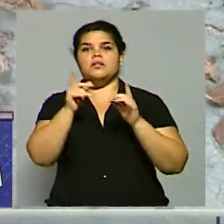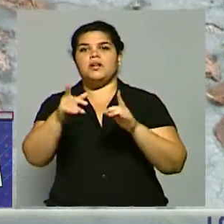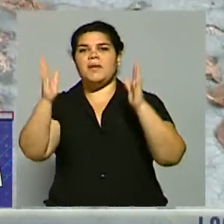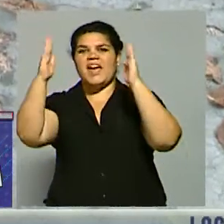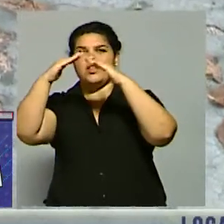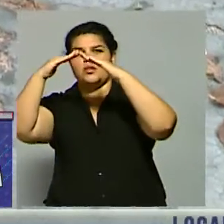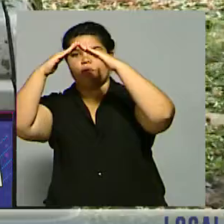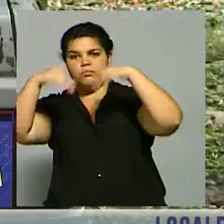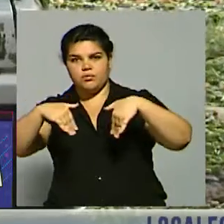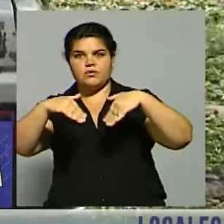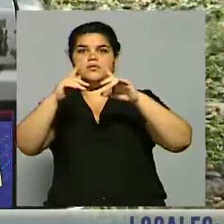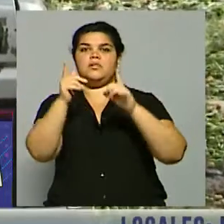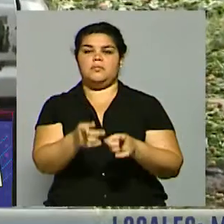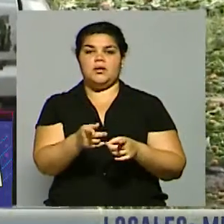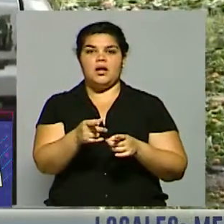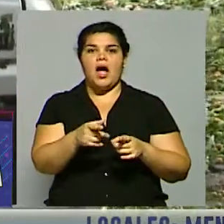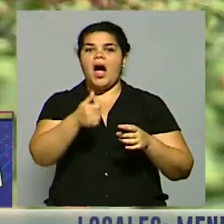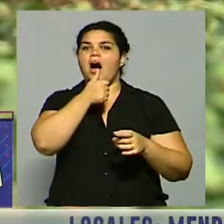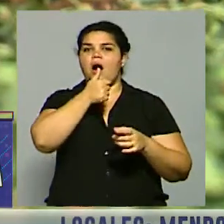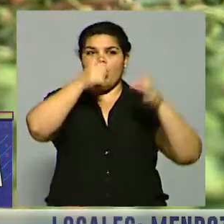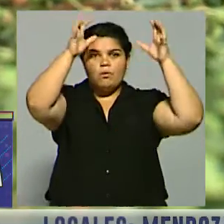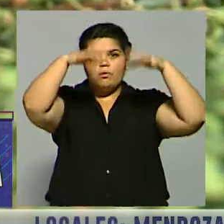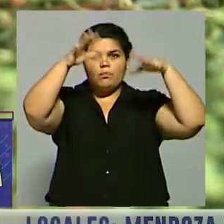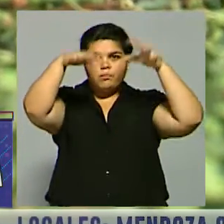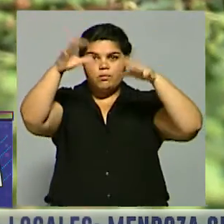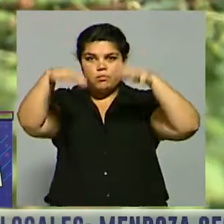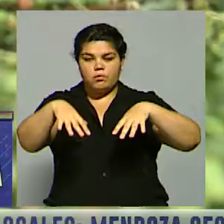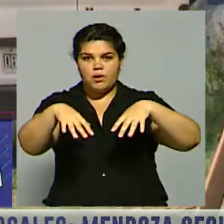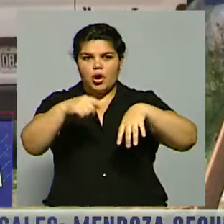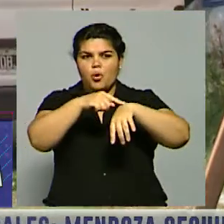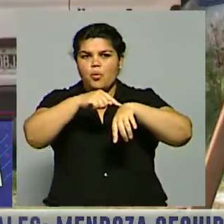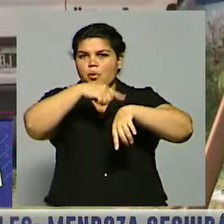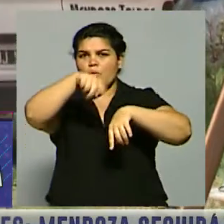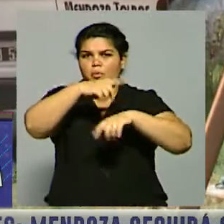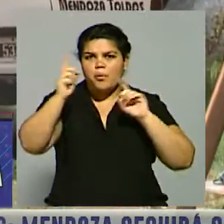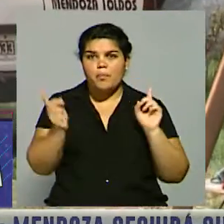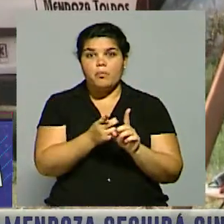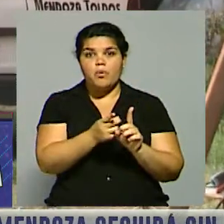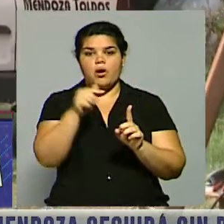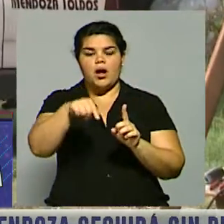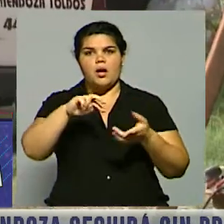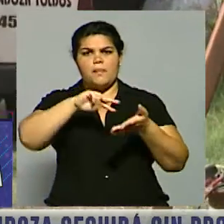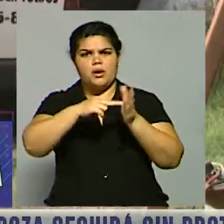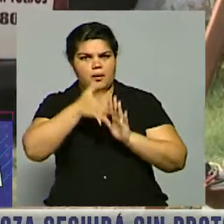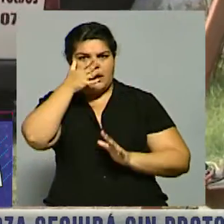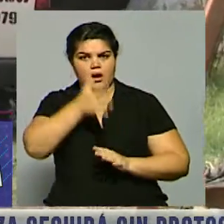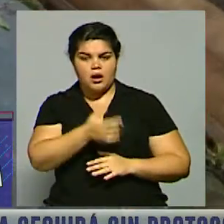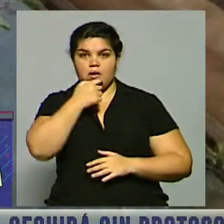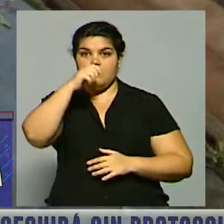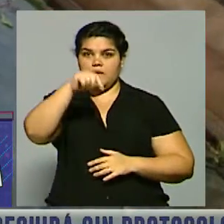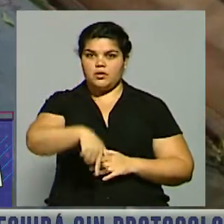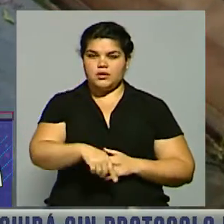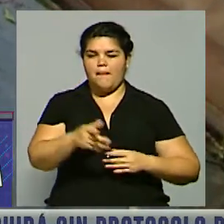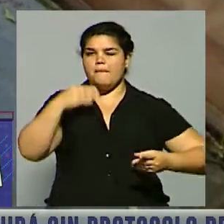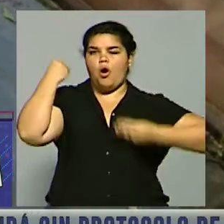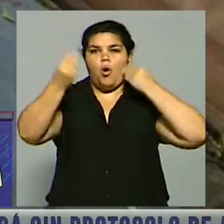Derrumbes de techos. La verdad que el agua que cayó en tan pocas horas causó desmanes importantes en la provincia de Mendoza. Nada para